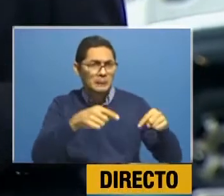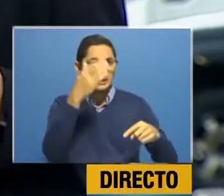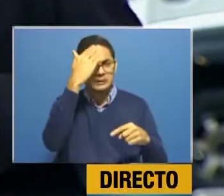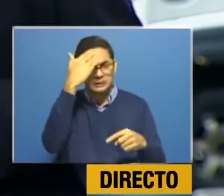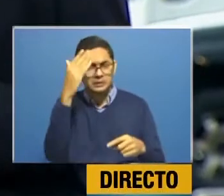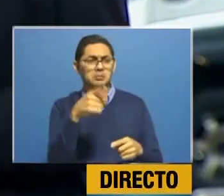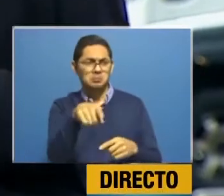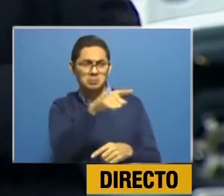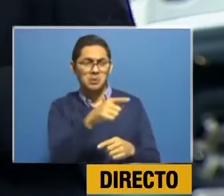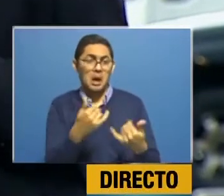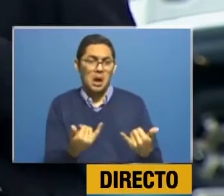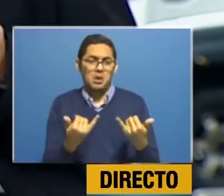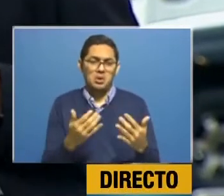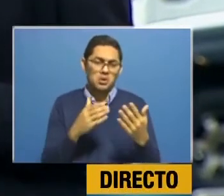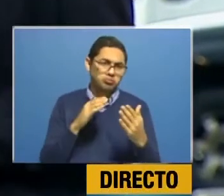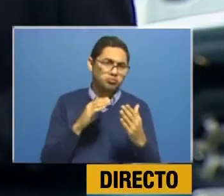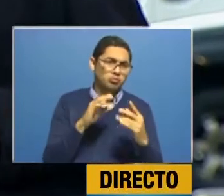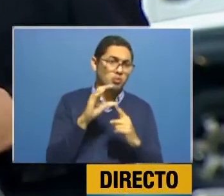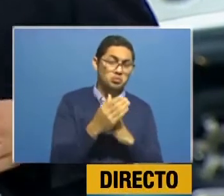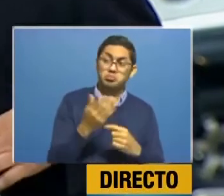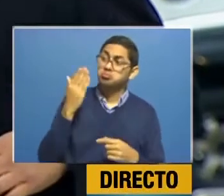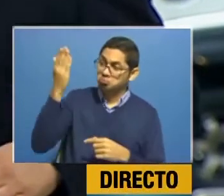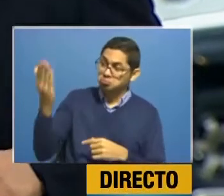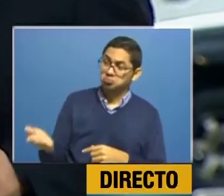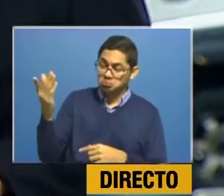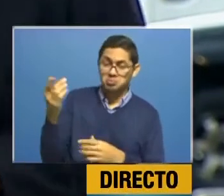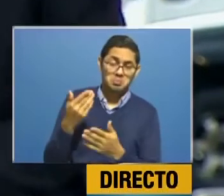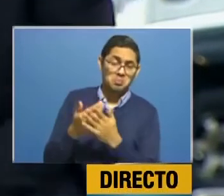discapacidad o capacidad especial, y gracias a esto, viceministro, es prueba de que se puede echar para adelante. Vamos.